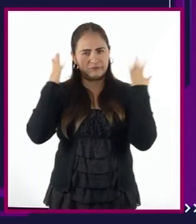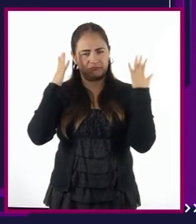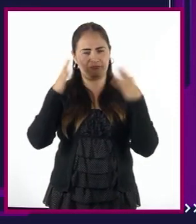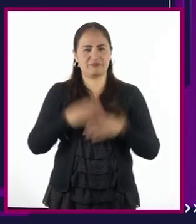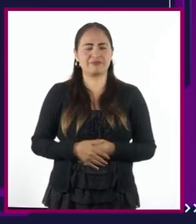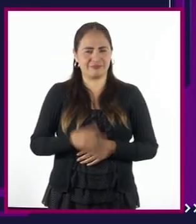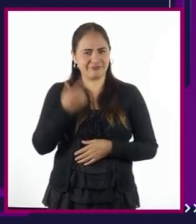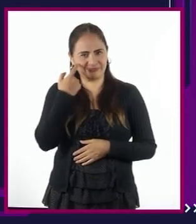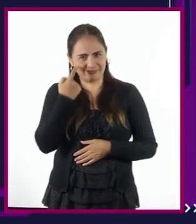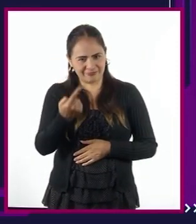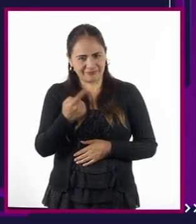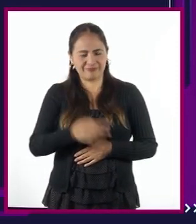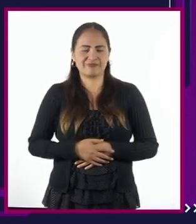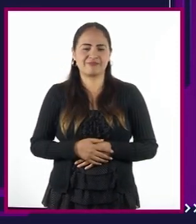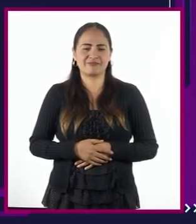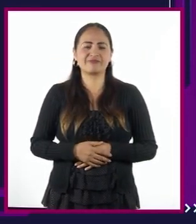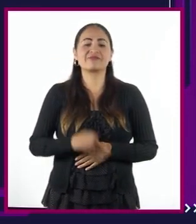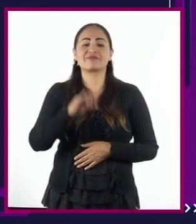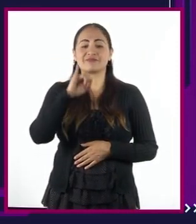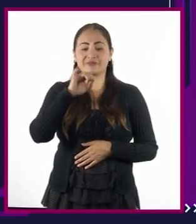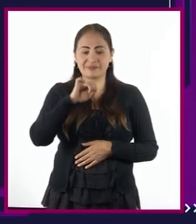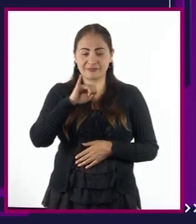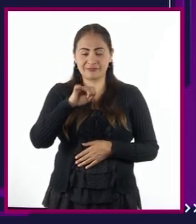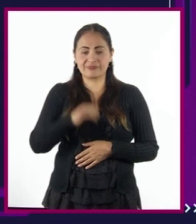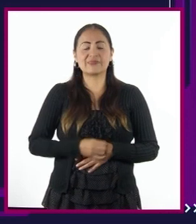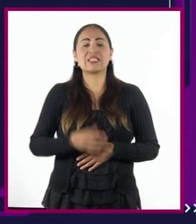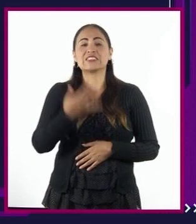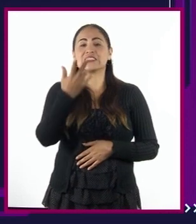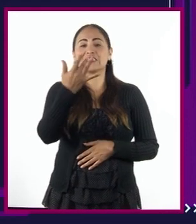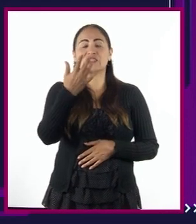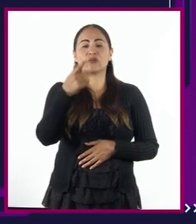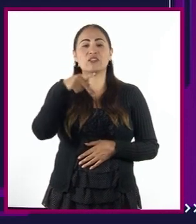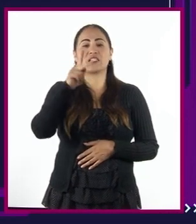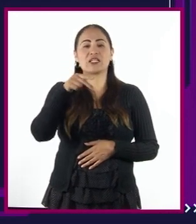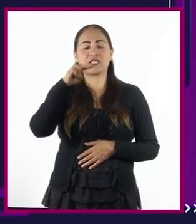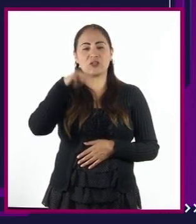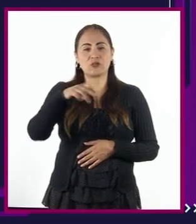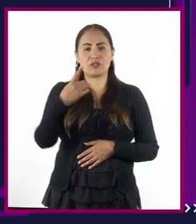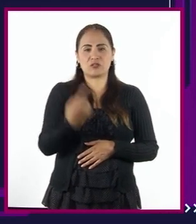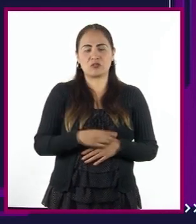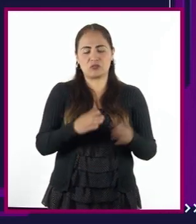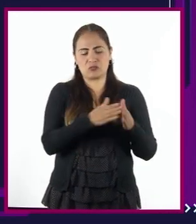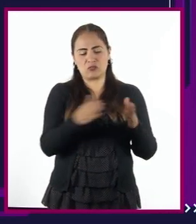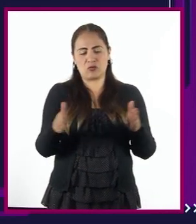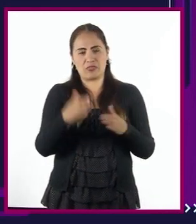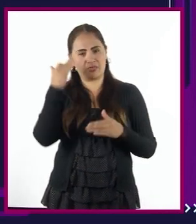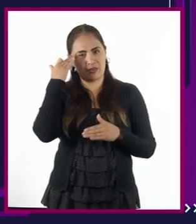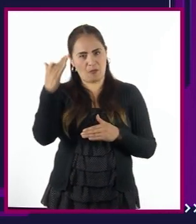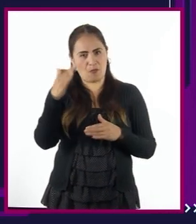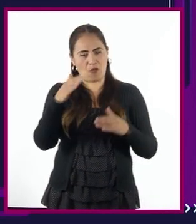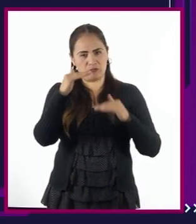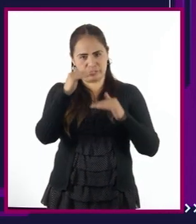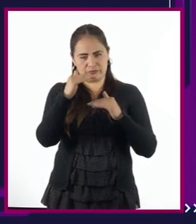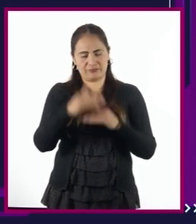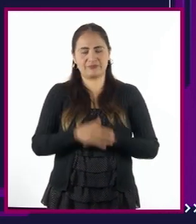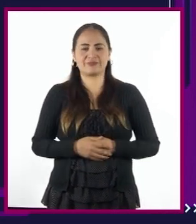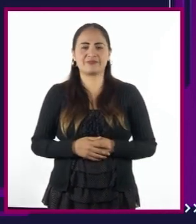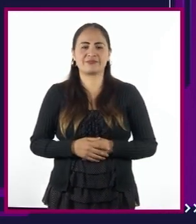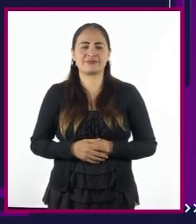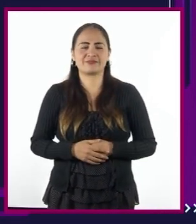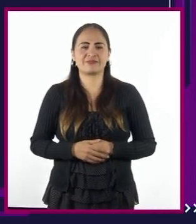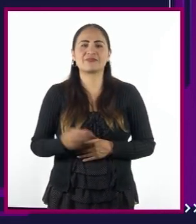gráfica nos deja ver que ahora avanzó 50 kilómetros en este intervalo de tiempo.